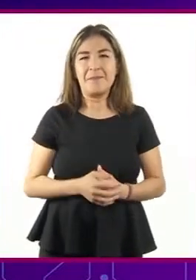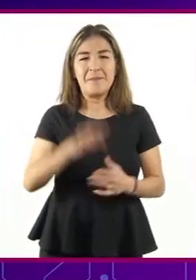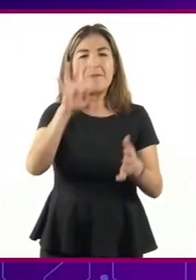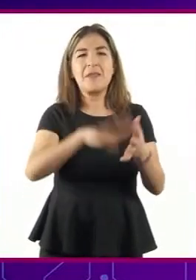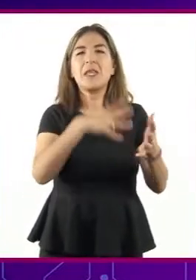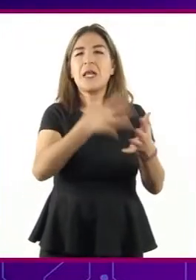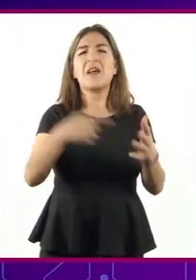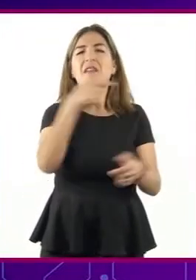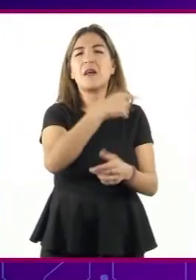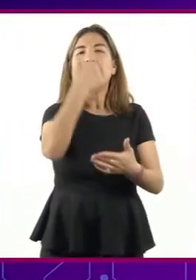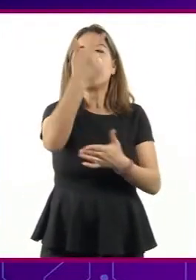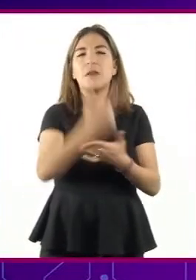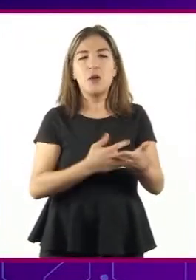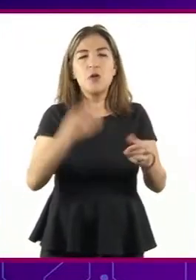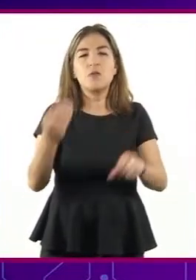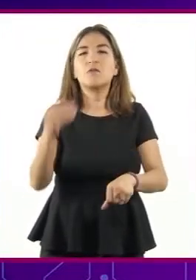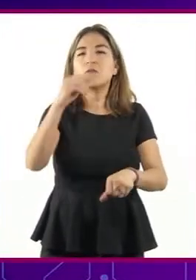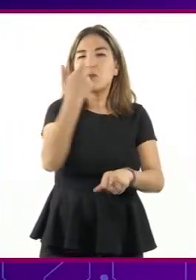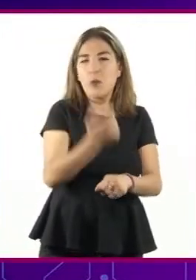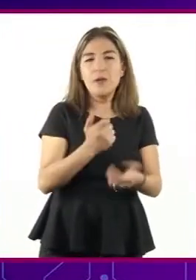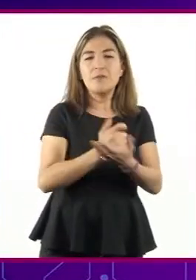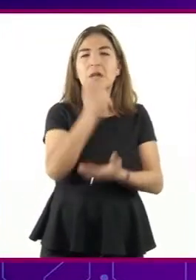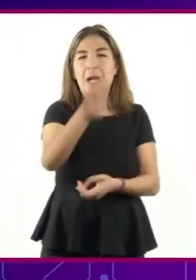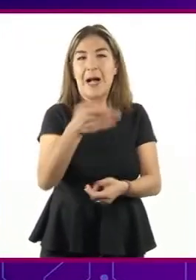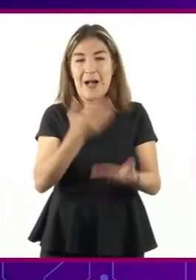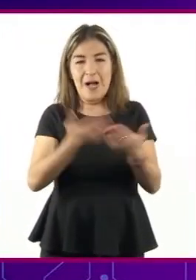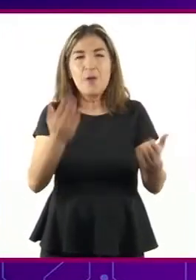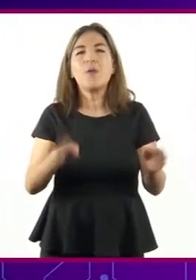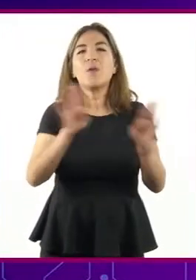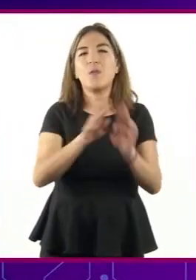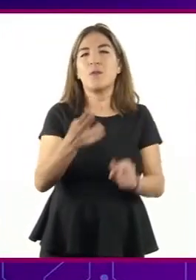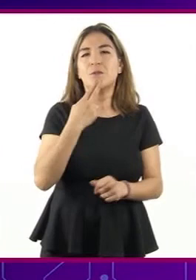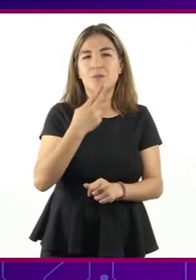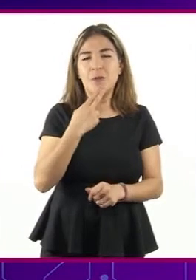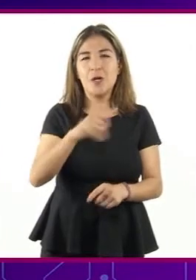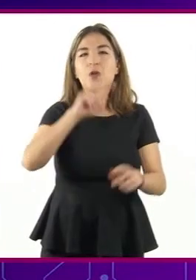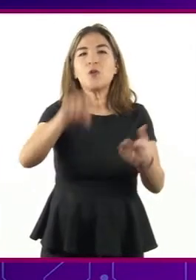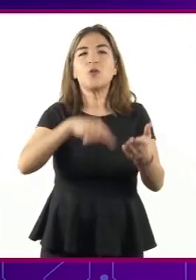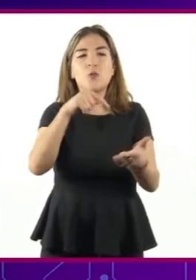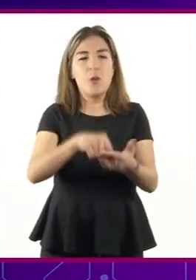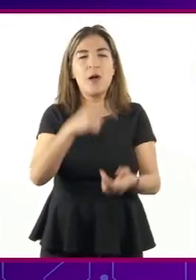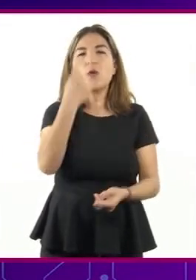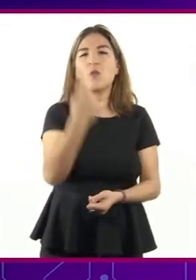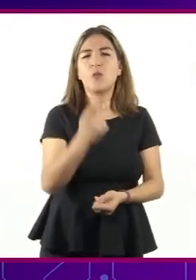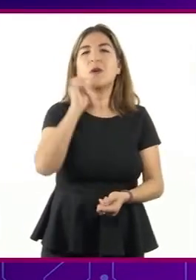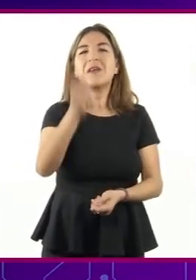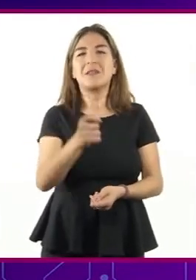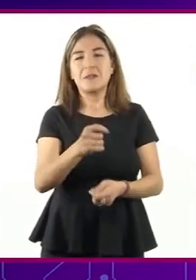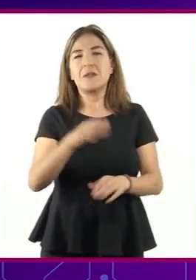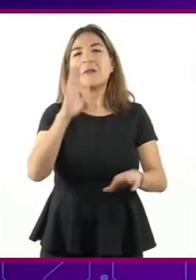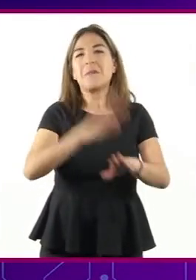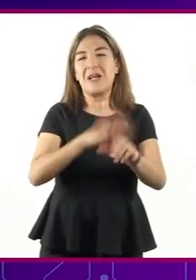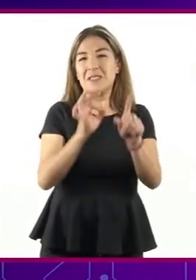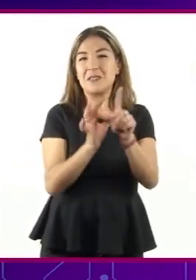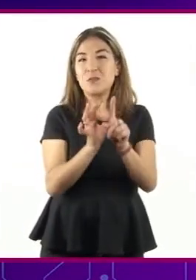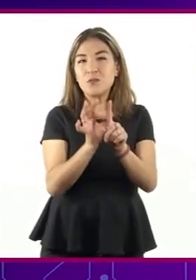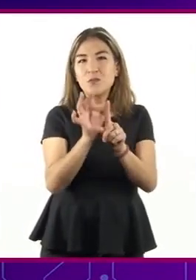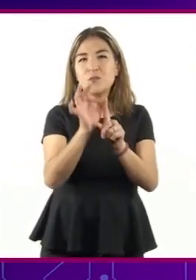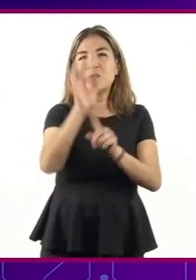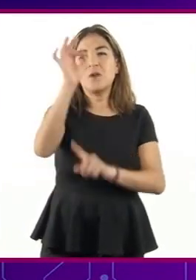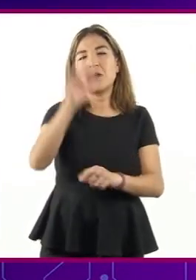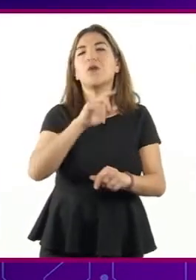Ahí están listados los costos vigentes por el consumo de energía eléctrica en la zona 1, que es la que tiene las temperaturas